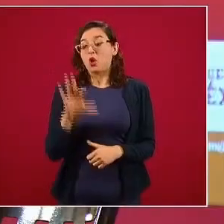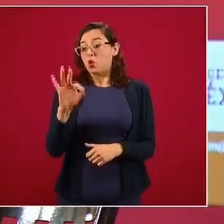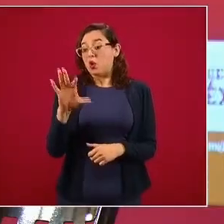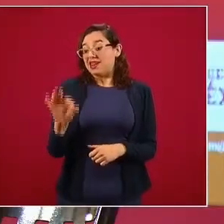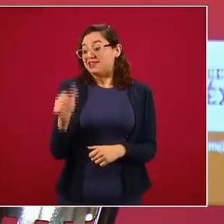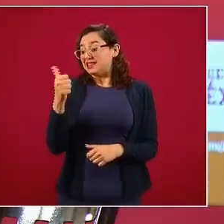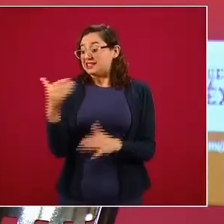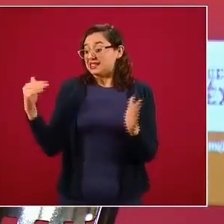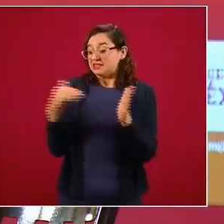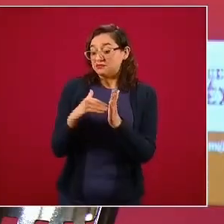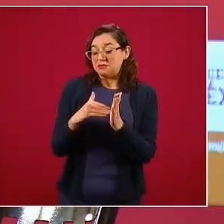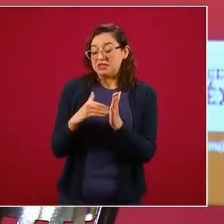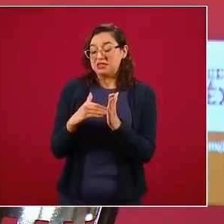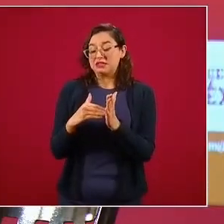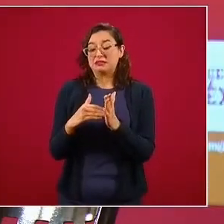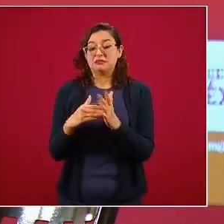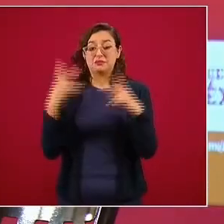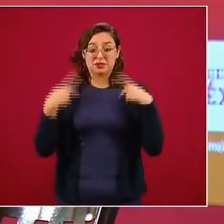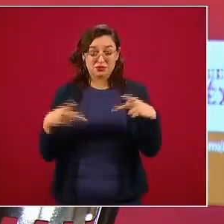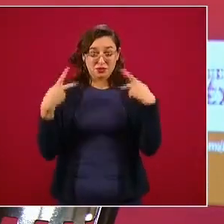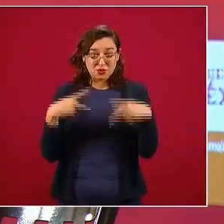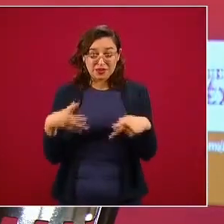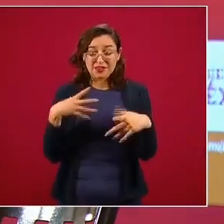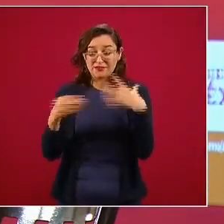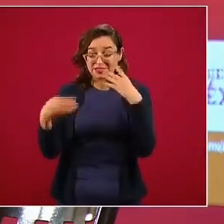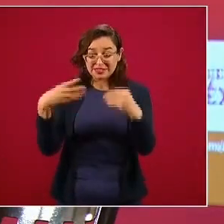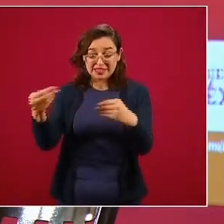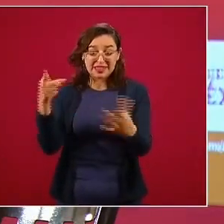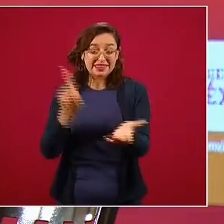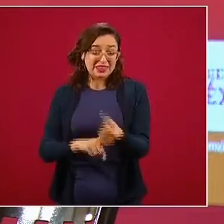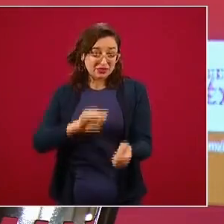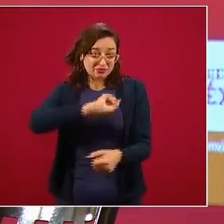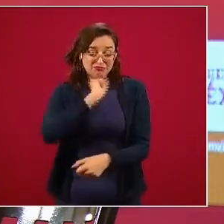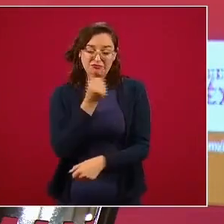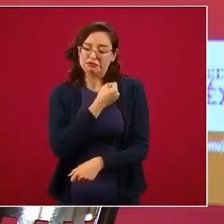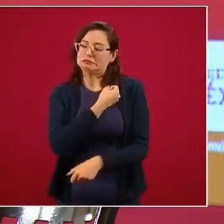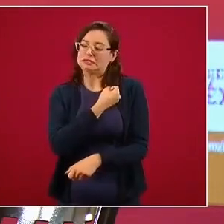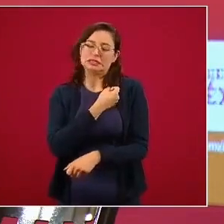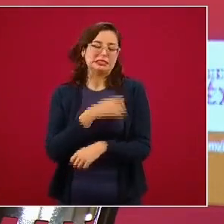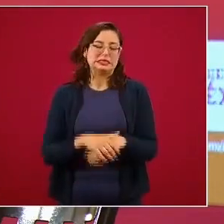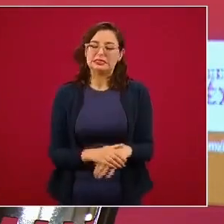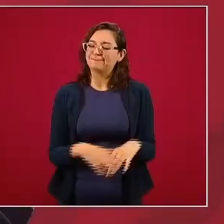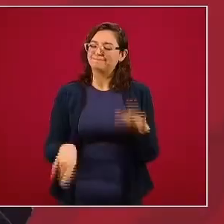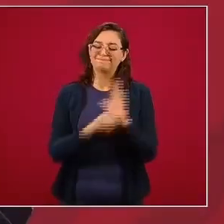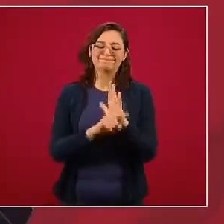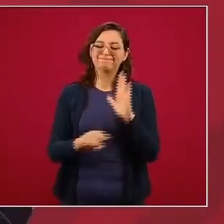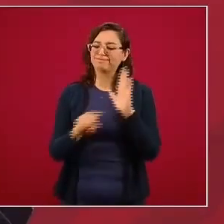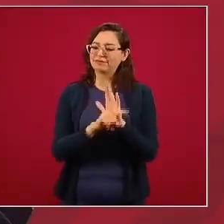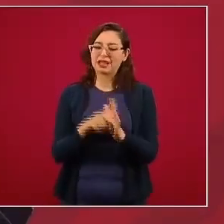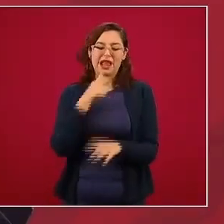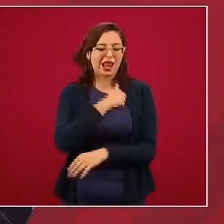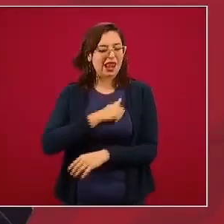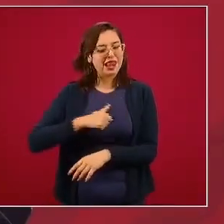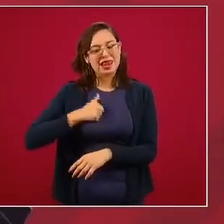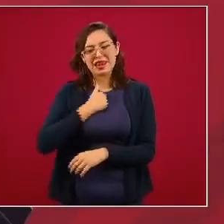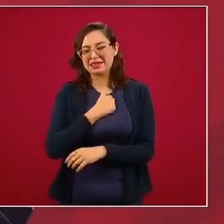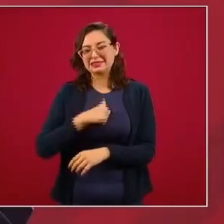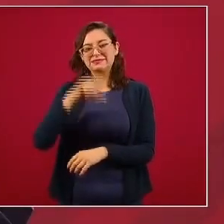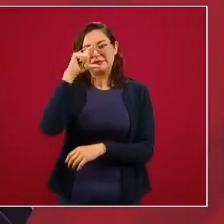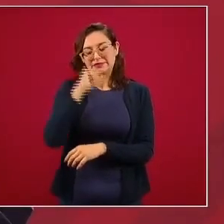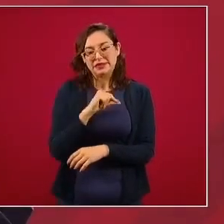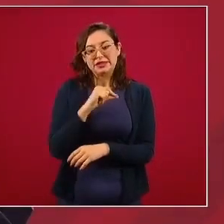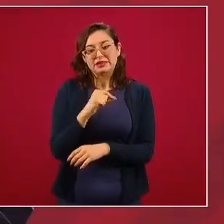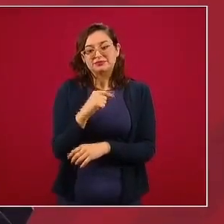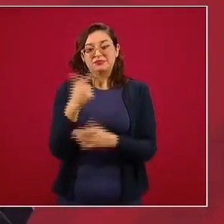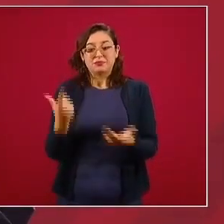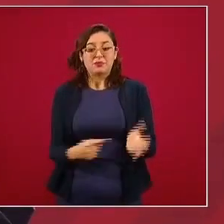cualquier número de infecciones en el personal de salud, desde luego no es deseable, es muy indeseable, es muy lamentable, y